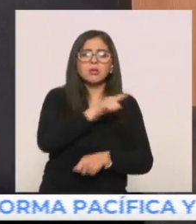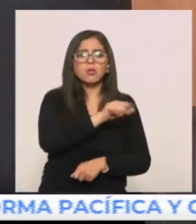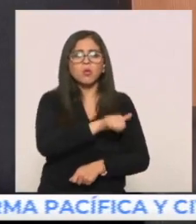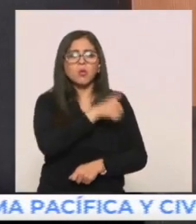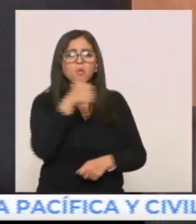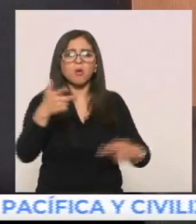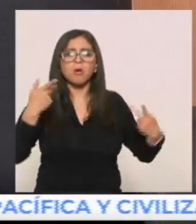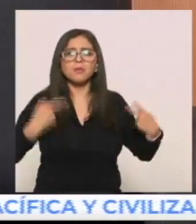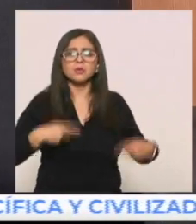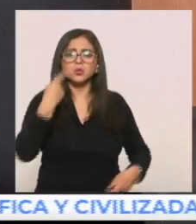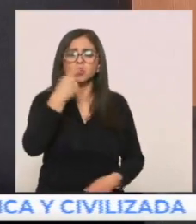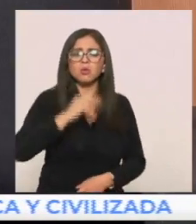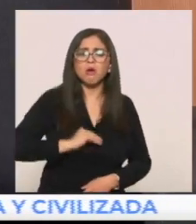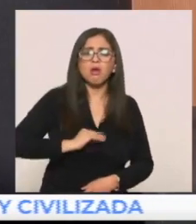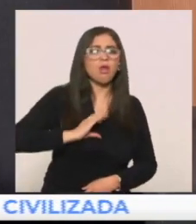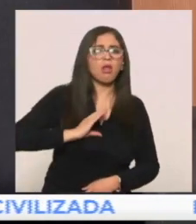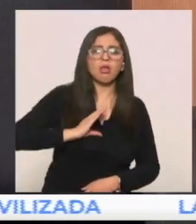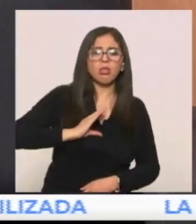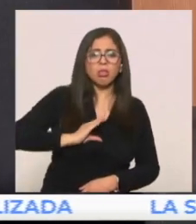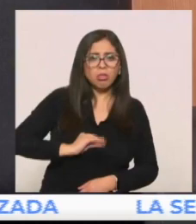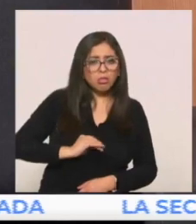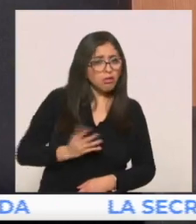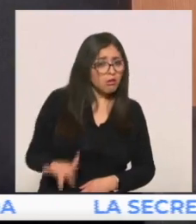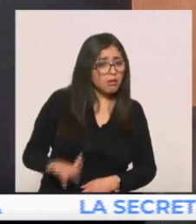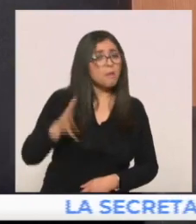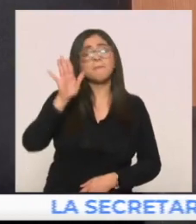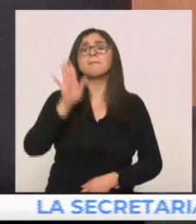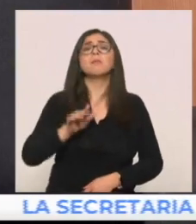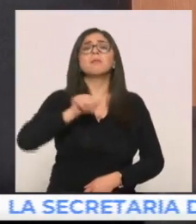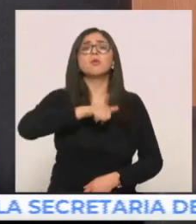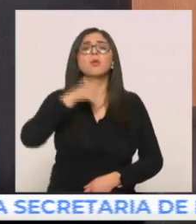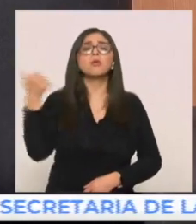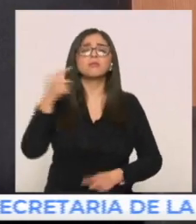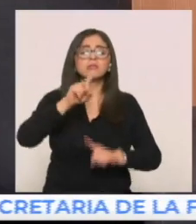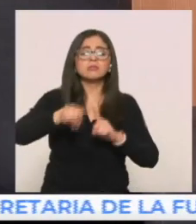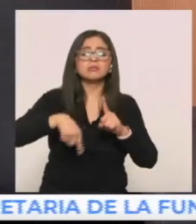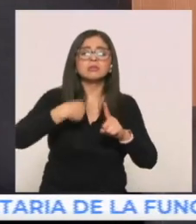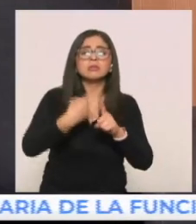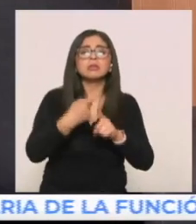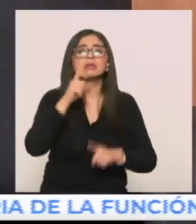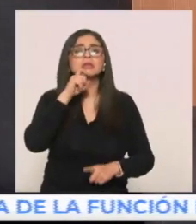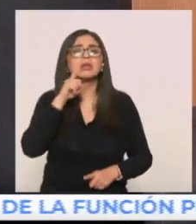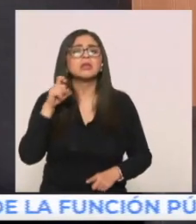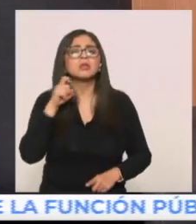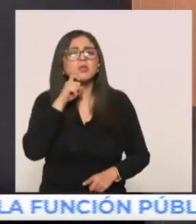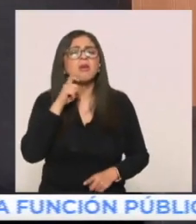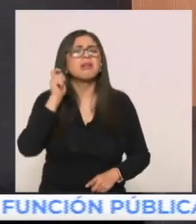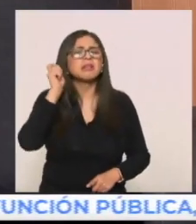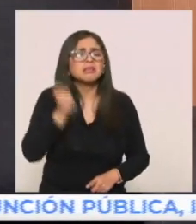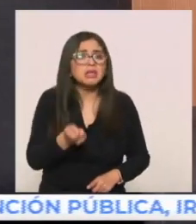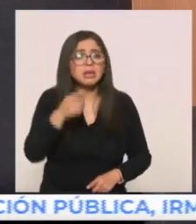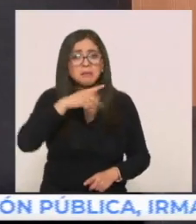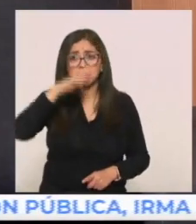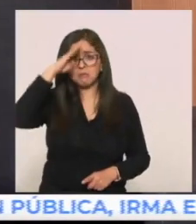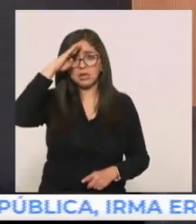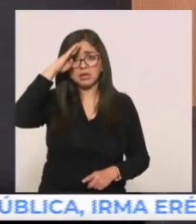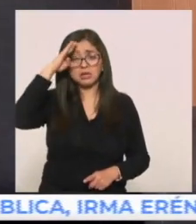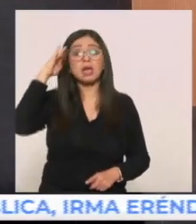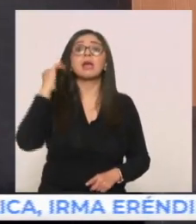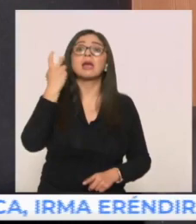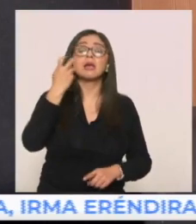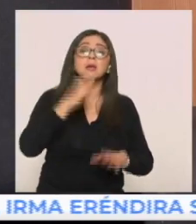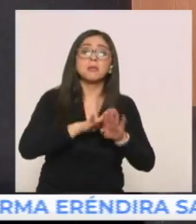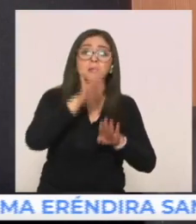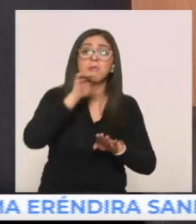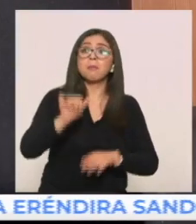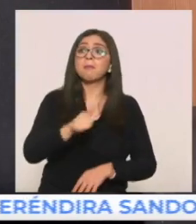parte. Piensan que la violación sexual es el extremo de esa violencia, pero no se dan cuenta de que la infidelidad,